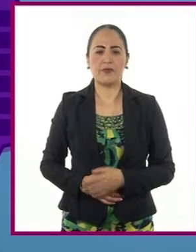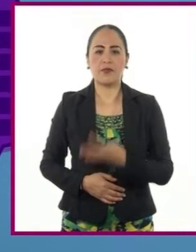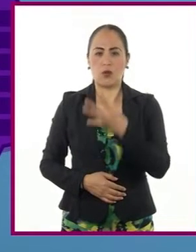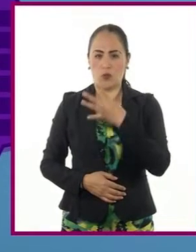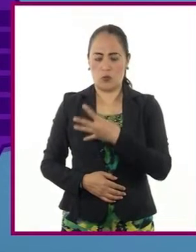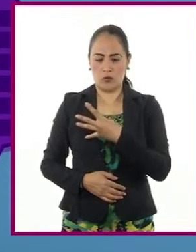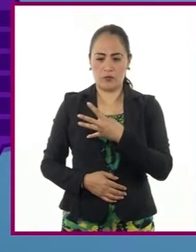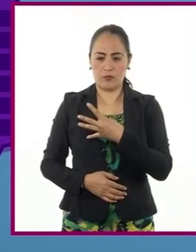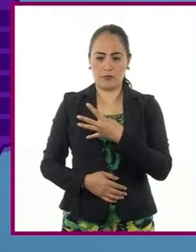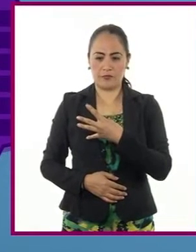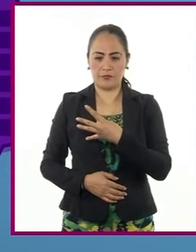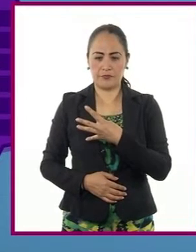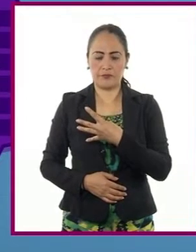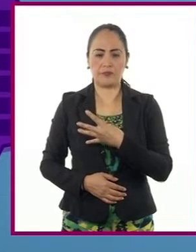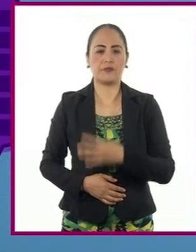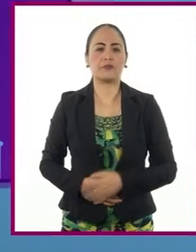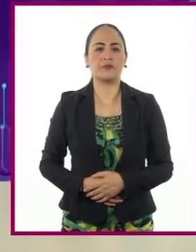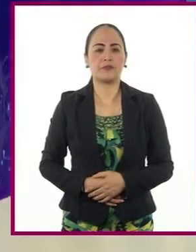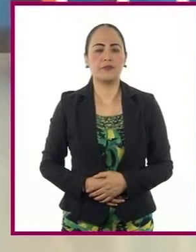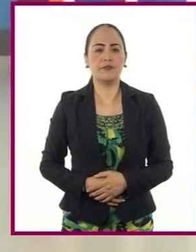¿Para quién era lo recaudado?